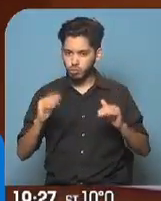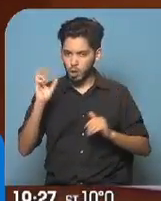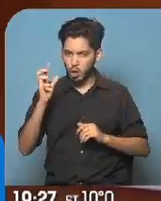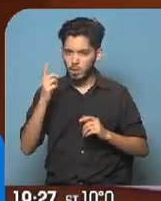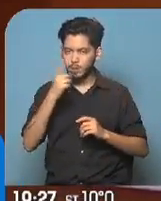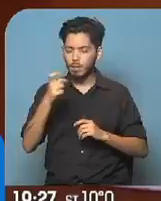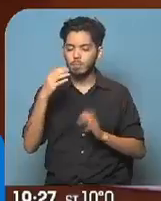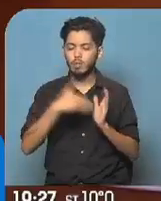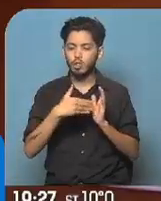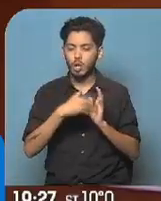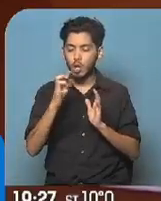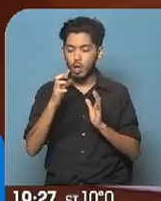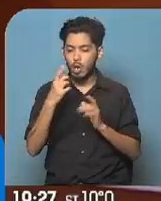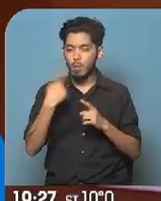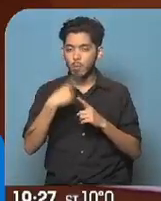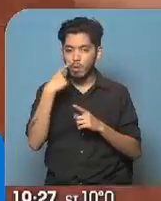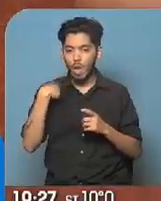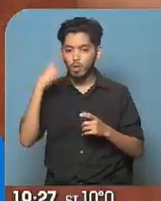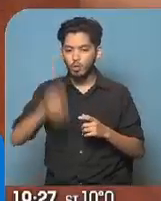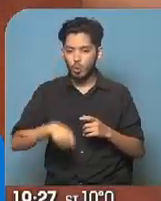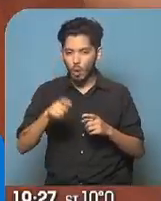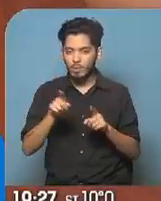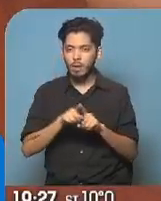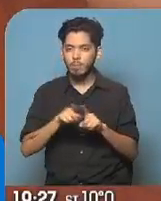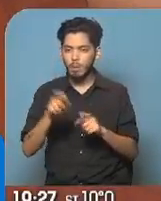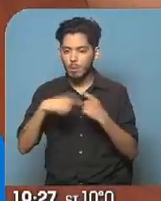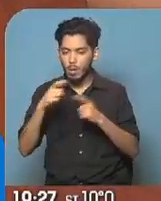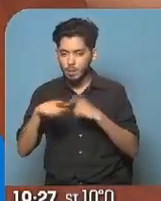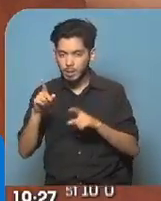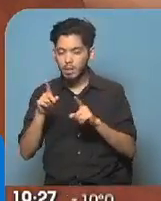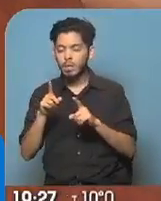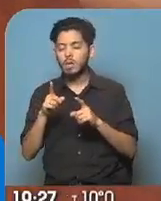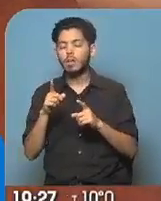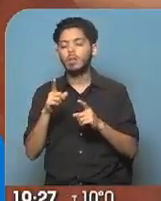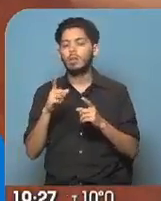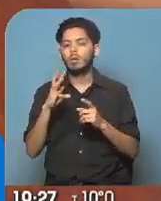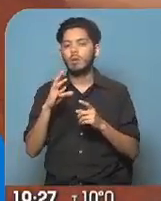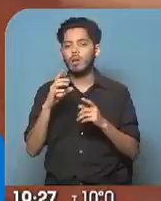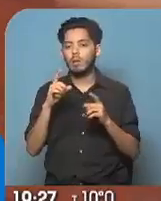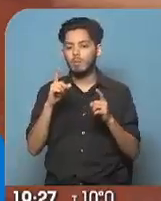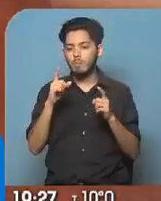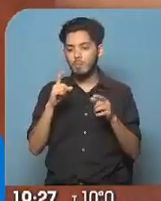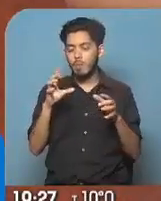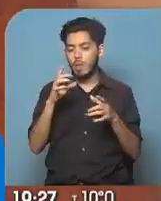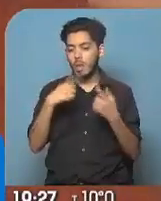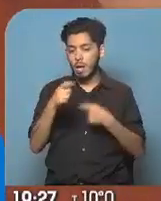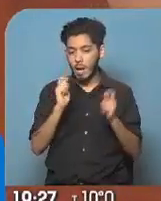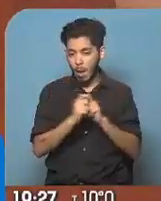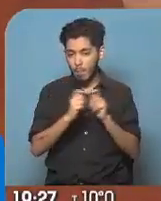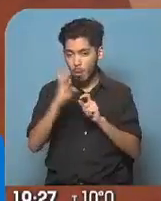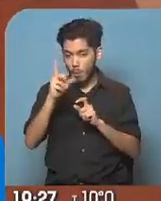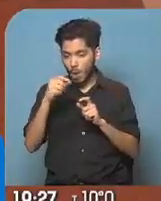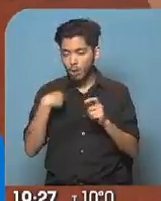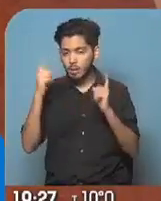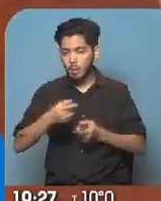dólares por día en las subastas que hace el banco central sube los encajes bancarios para retrotraer la liquidez el limitó la tenencia de